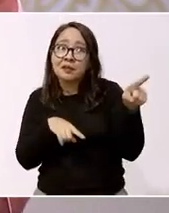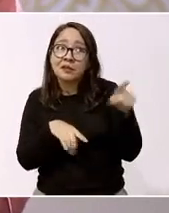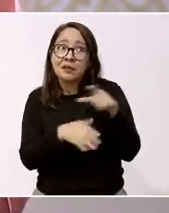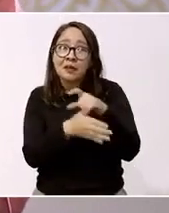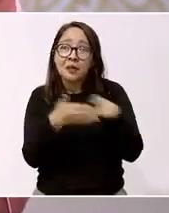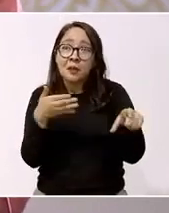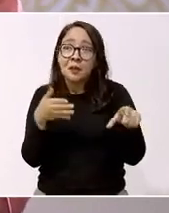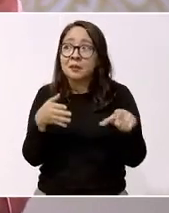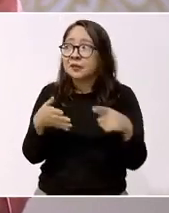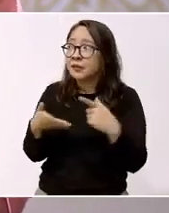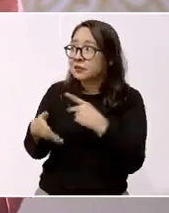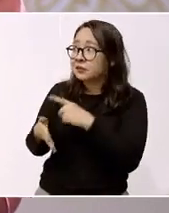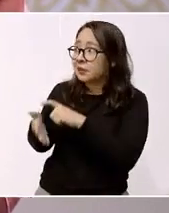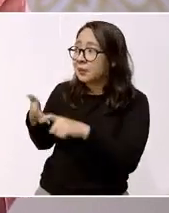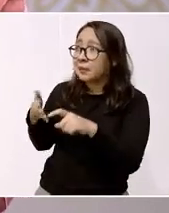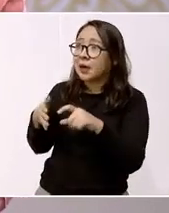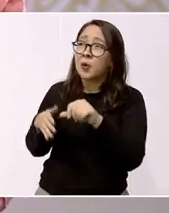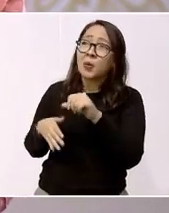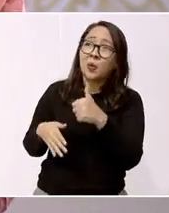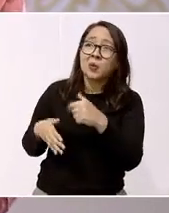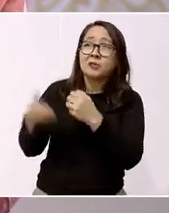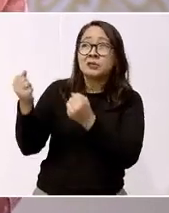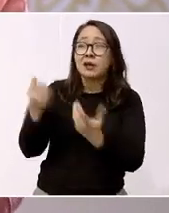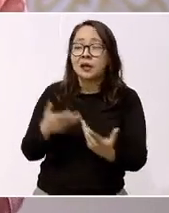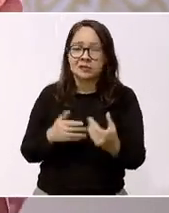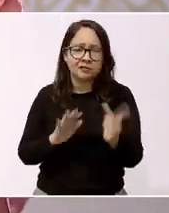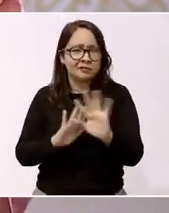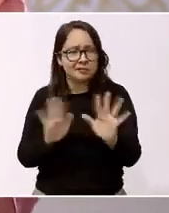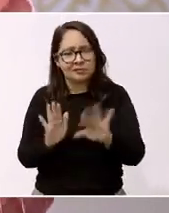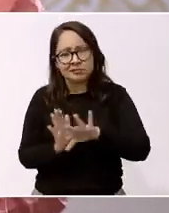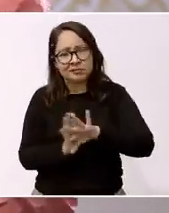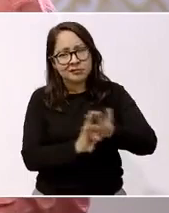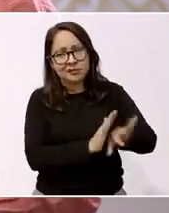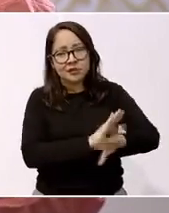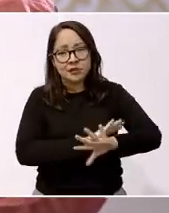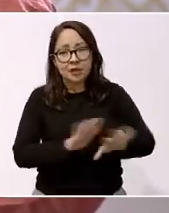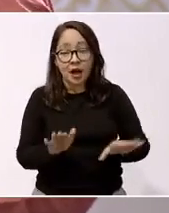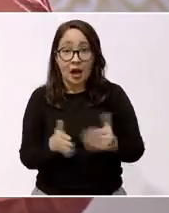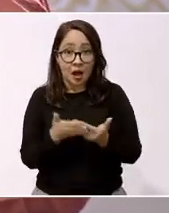del extranjero. Ahora, con la crisis mundial,